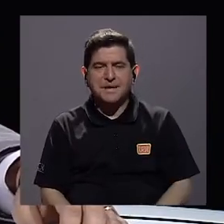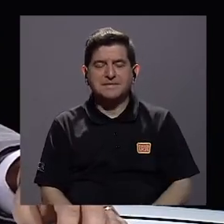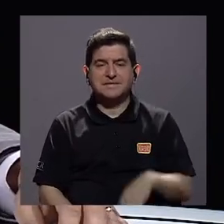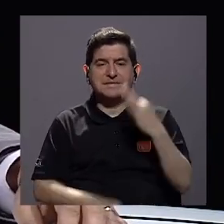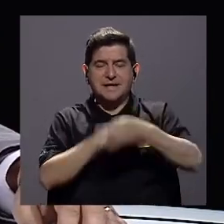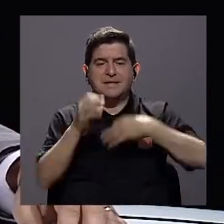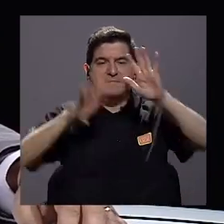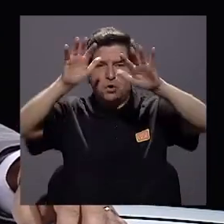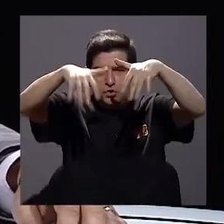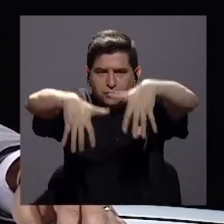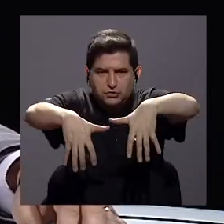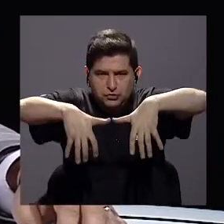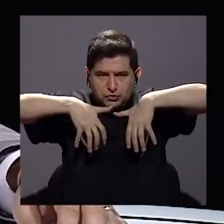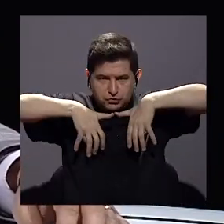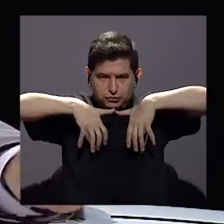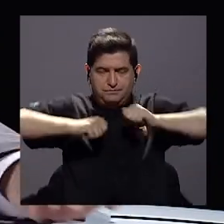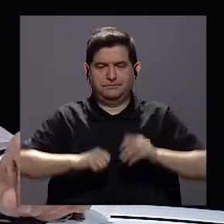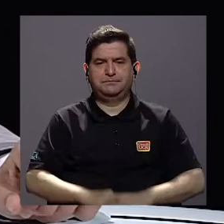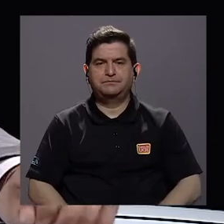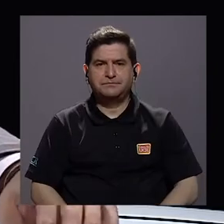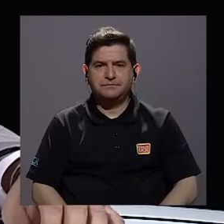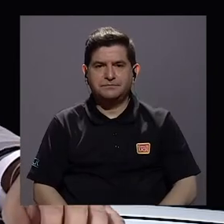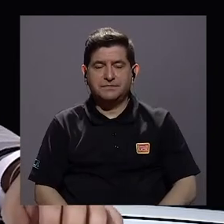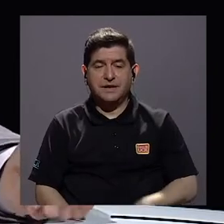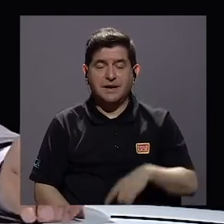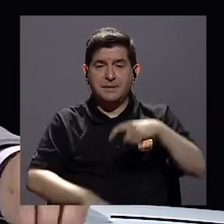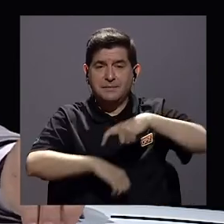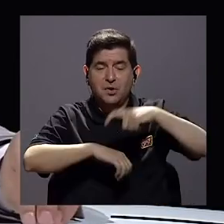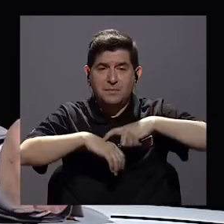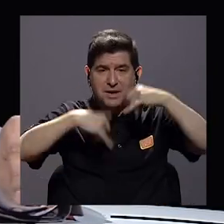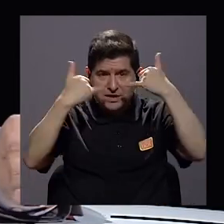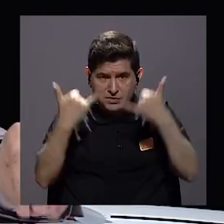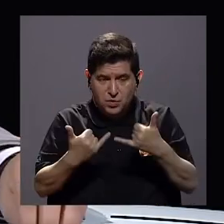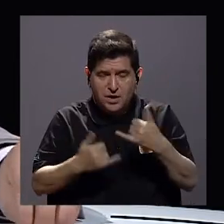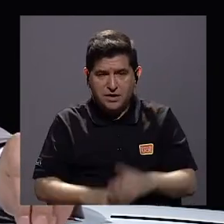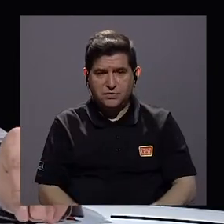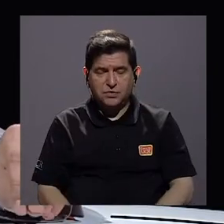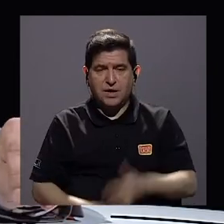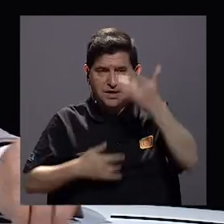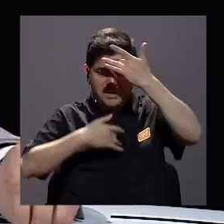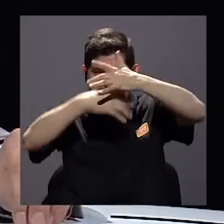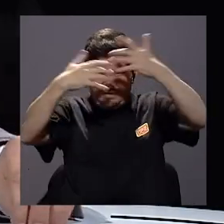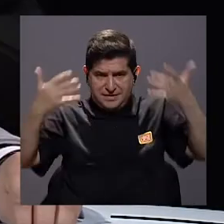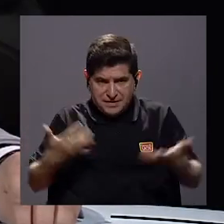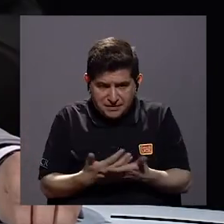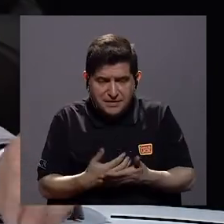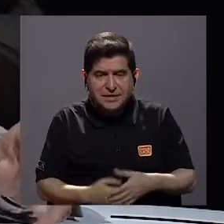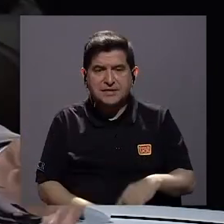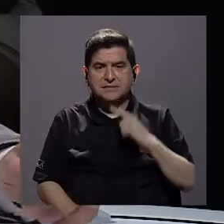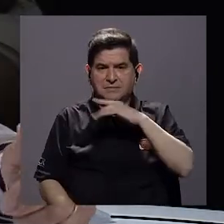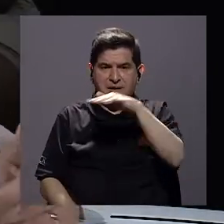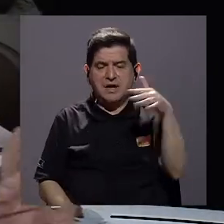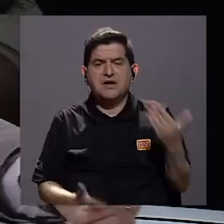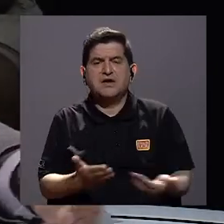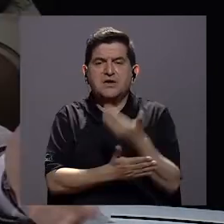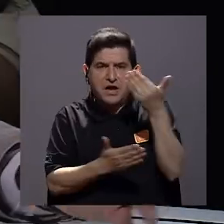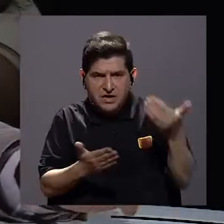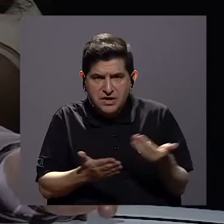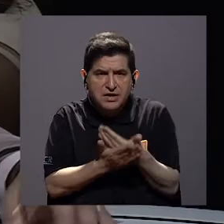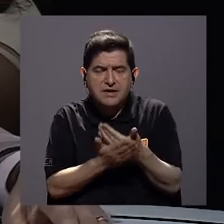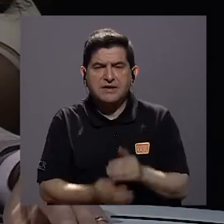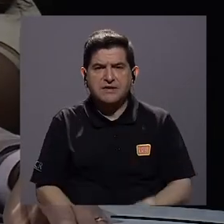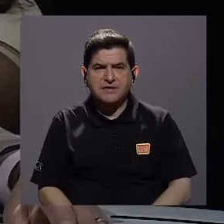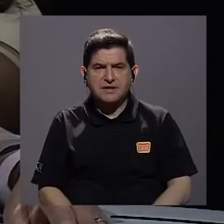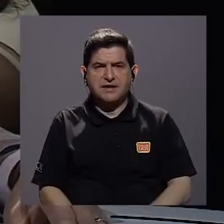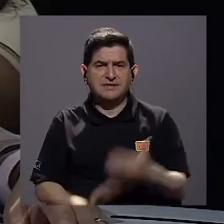tensión en algún momento. ¿Cómo está el sector en esta pandemia y en esta realidad tan nueva que